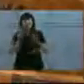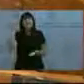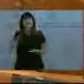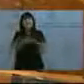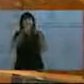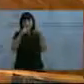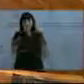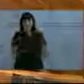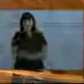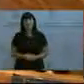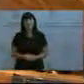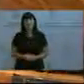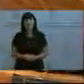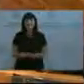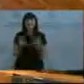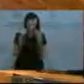Gracias, señor portavoz.